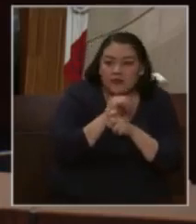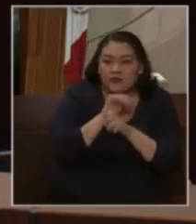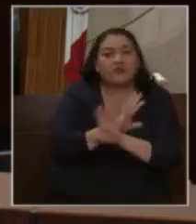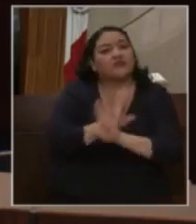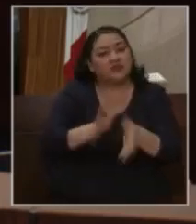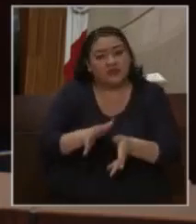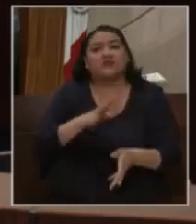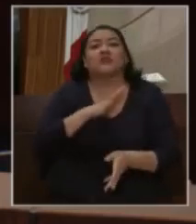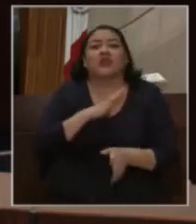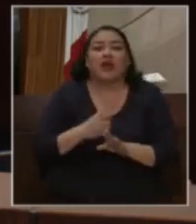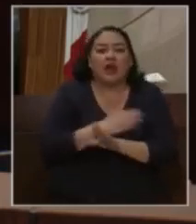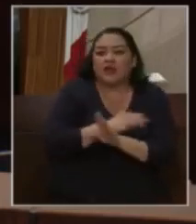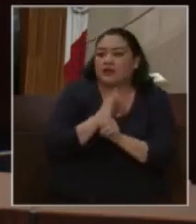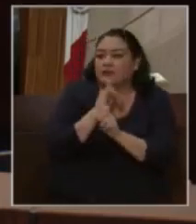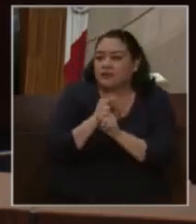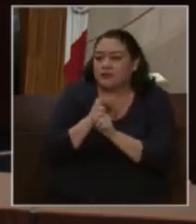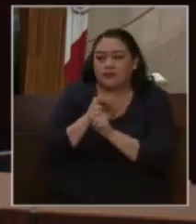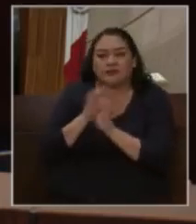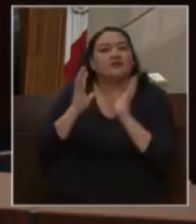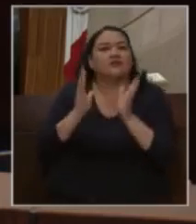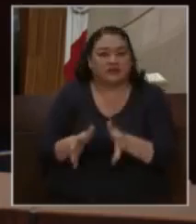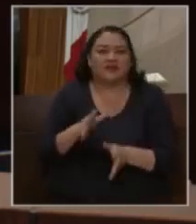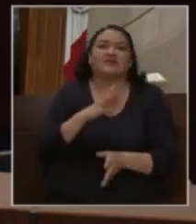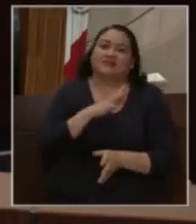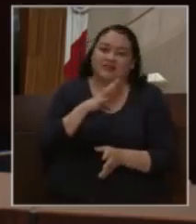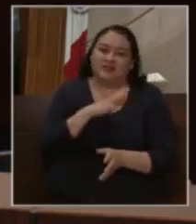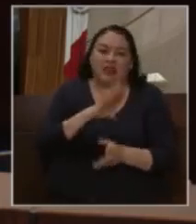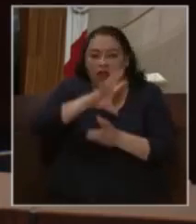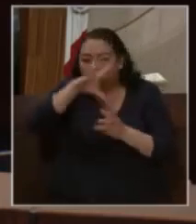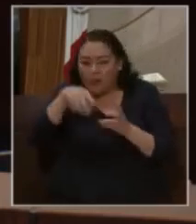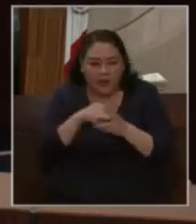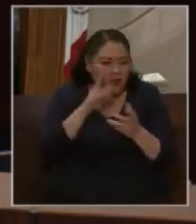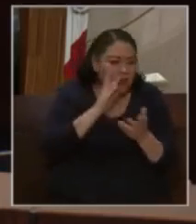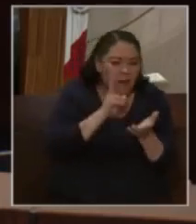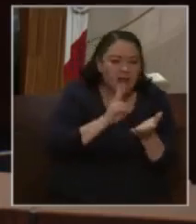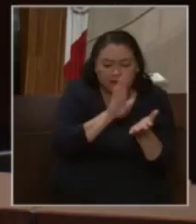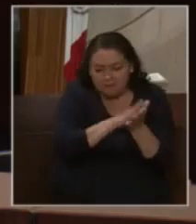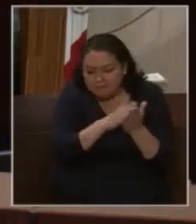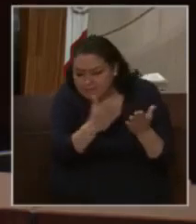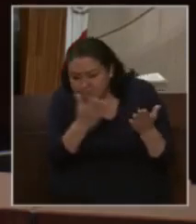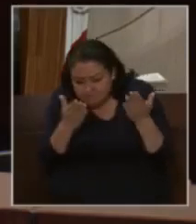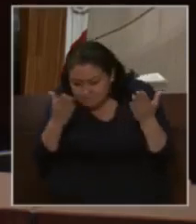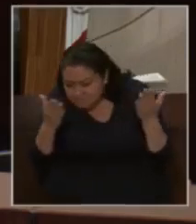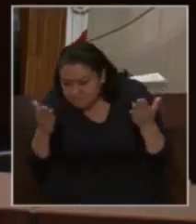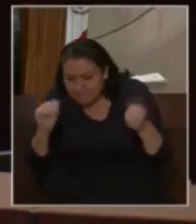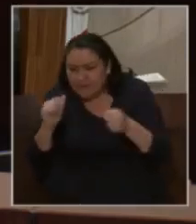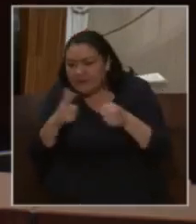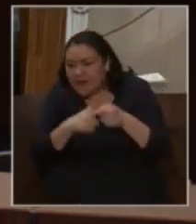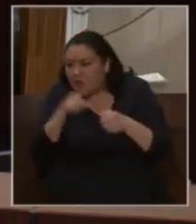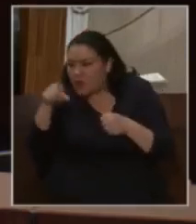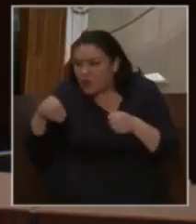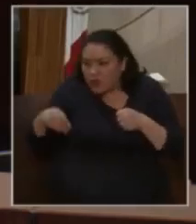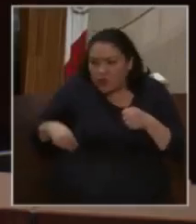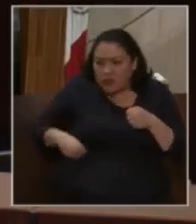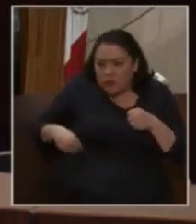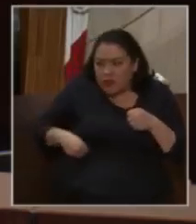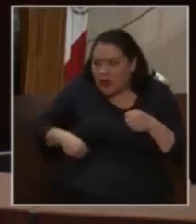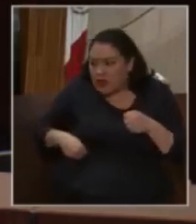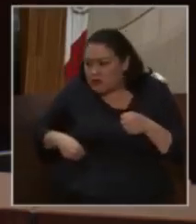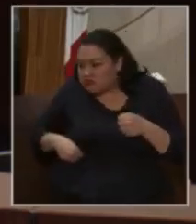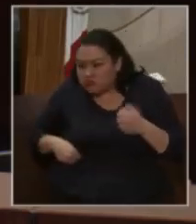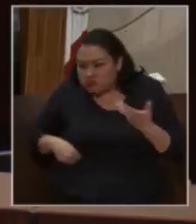facultades investigadoras al máximo. De la valoración del caudal probatorio en su conjunto, no se derrotó la presunción de inocencia que asiste a